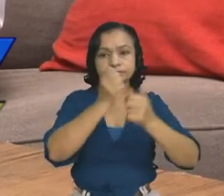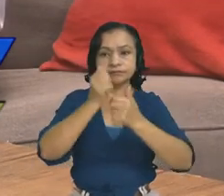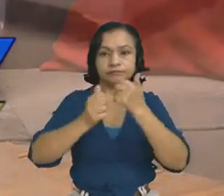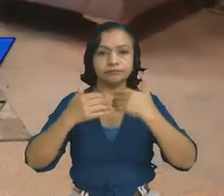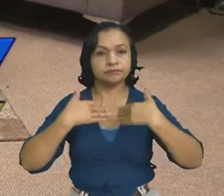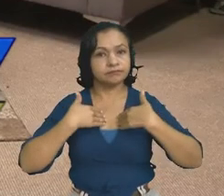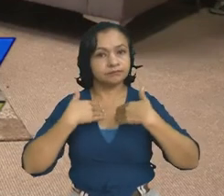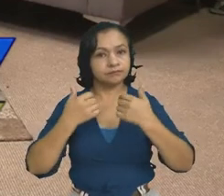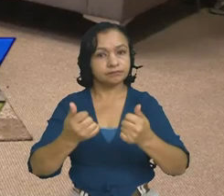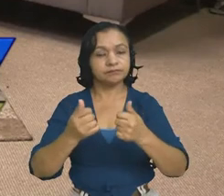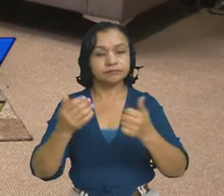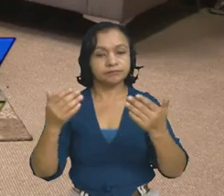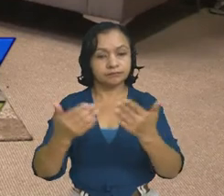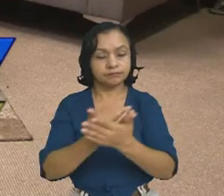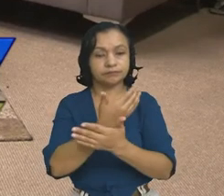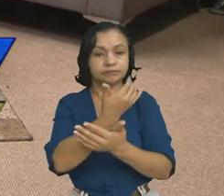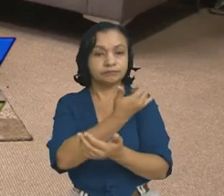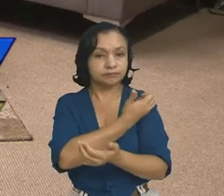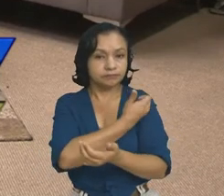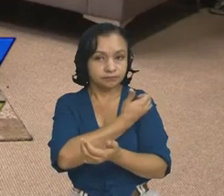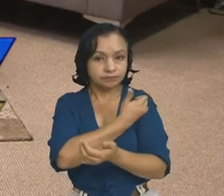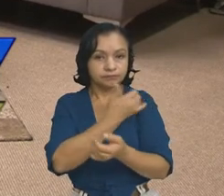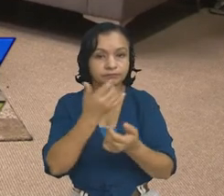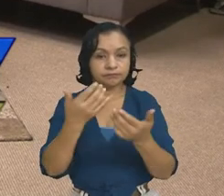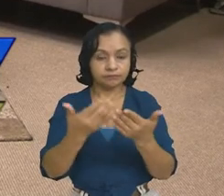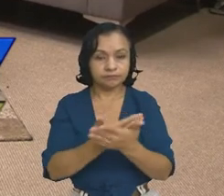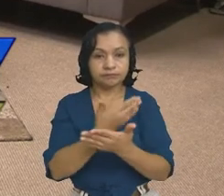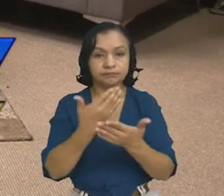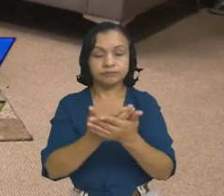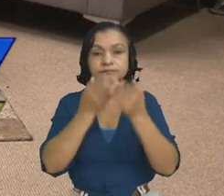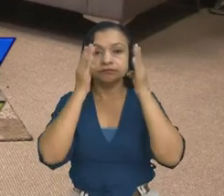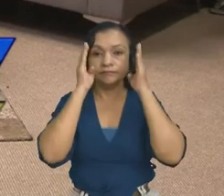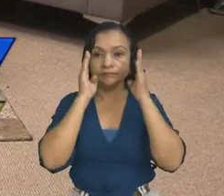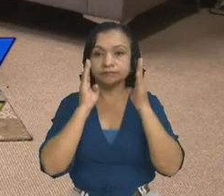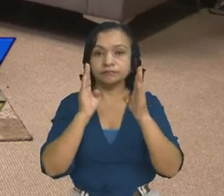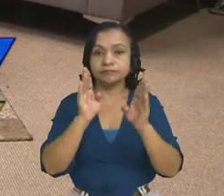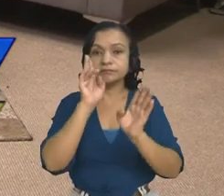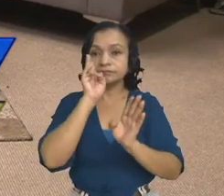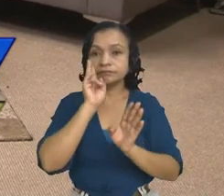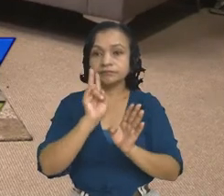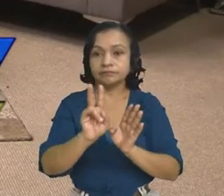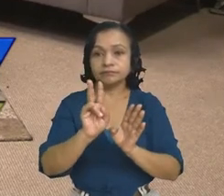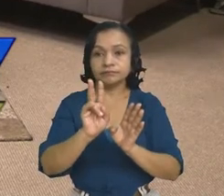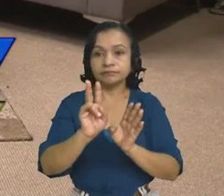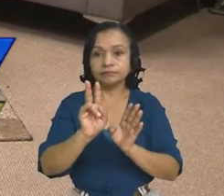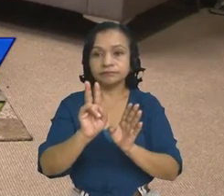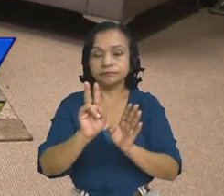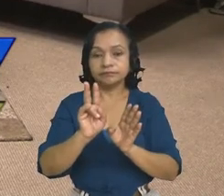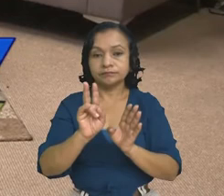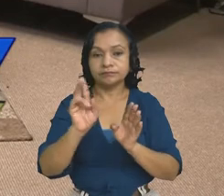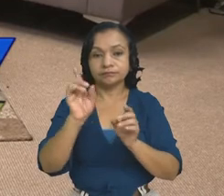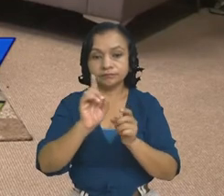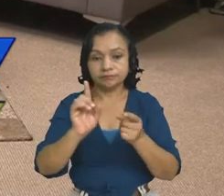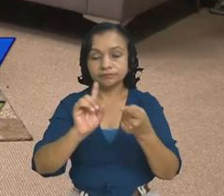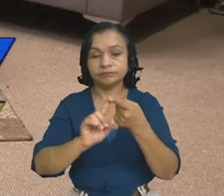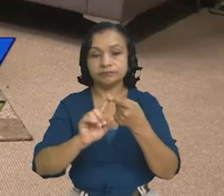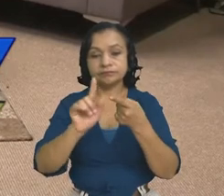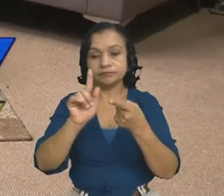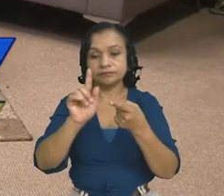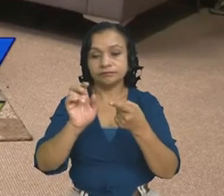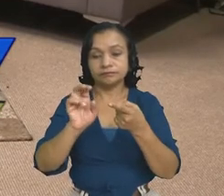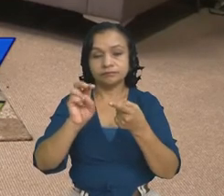salud. En este nuevo hospital van a haber nuevas también tratamientos que tienen que ver con terapia lumínica, terapia